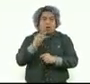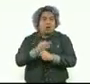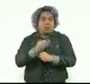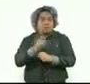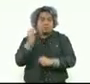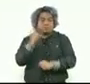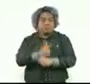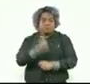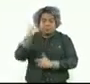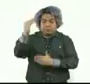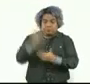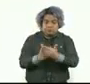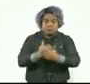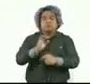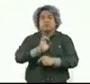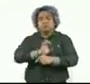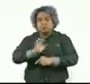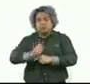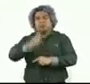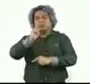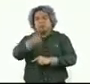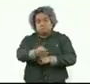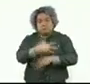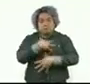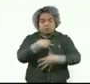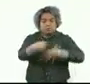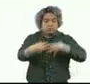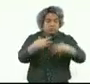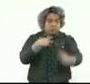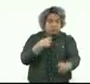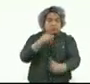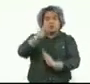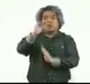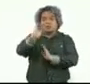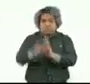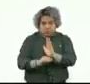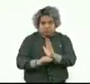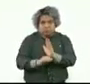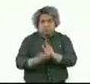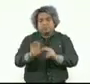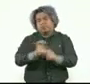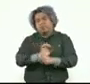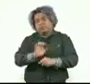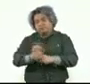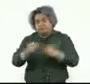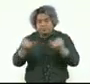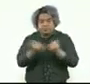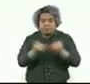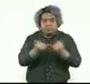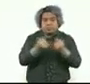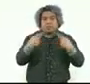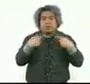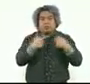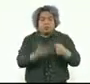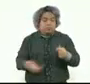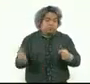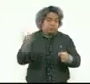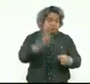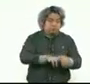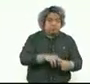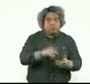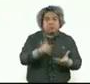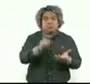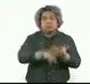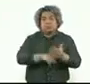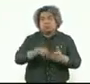esto muestra que hay disminución en contagios y además se refleja esto en los ingresos hospitalarios, 30% menos